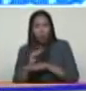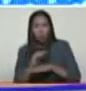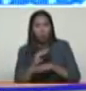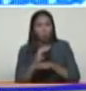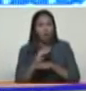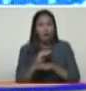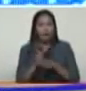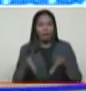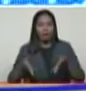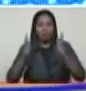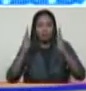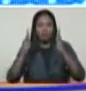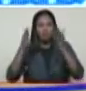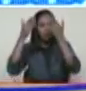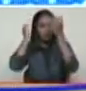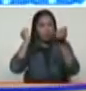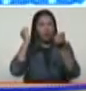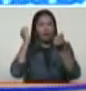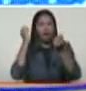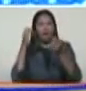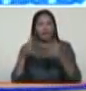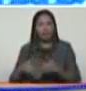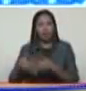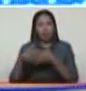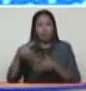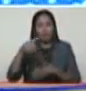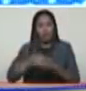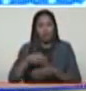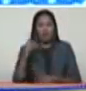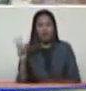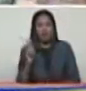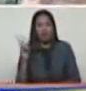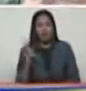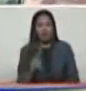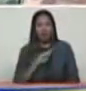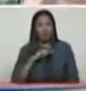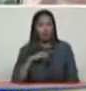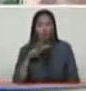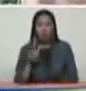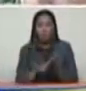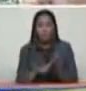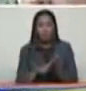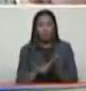sí cumple con los convenios internacionales, con el derecho internacional.